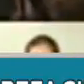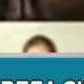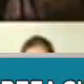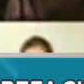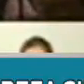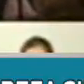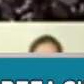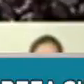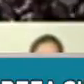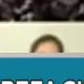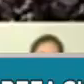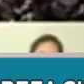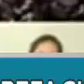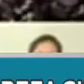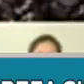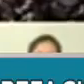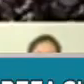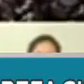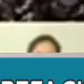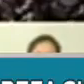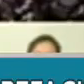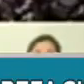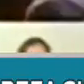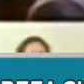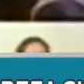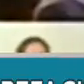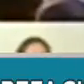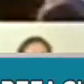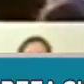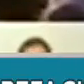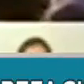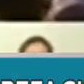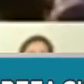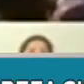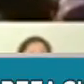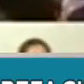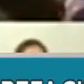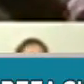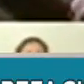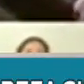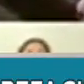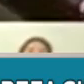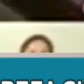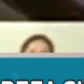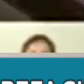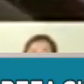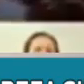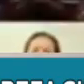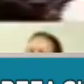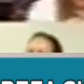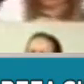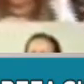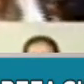comienza otro debate que también va a estar calentito. Y es la probabilidad de que en la Argentina